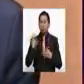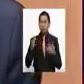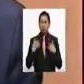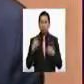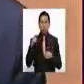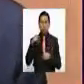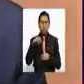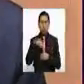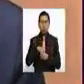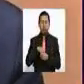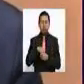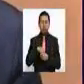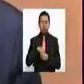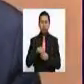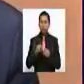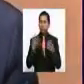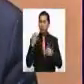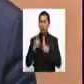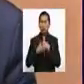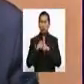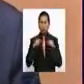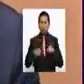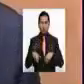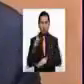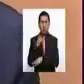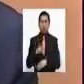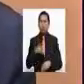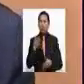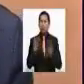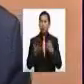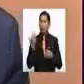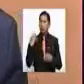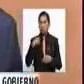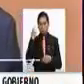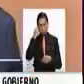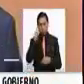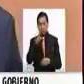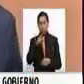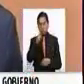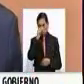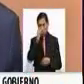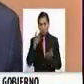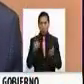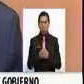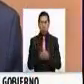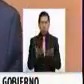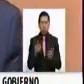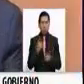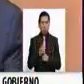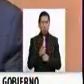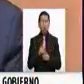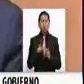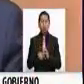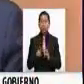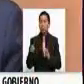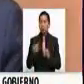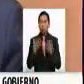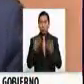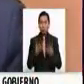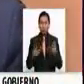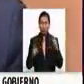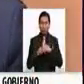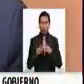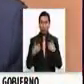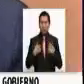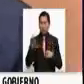presente en muchos años en bolivia por lo menos desde el gobierno de jorge quiroga no es cierto y por toda la connotación que tiene